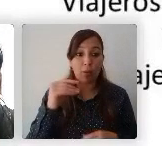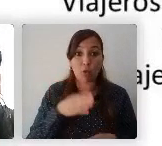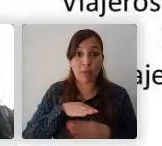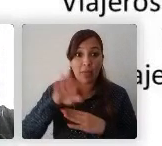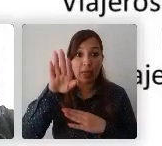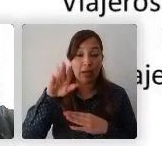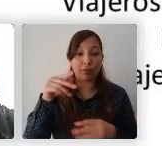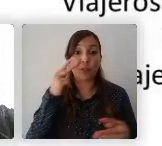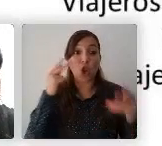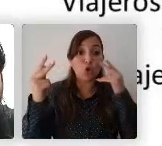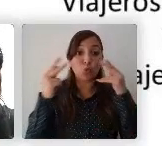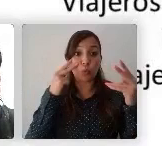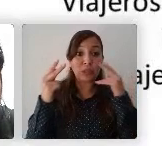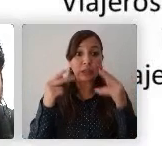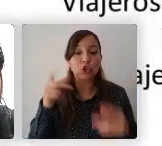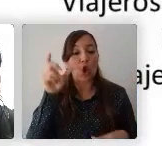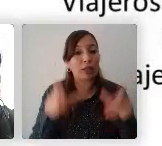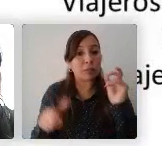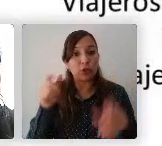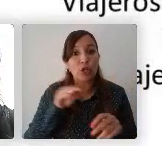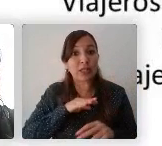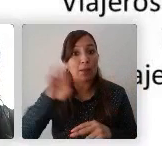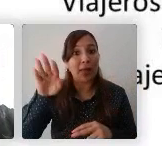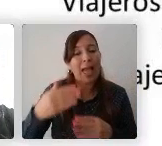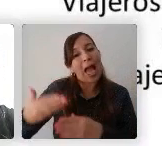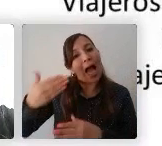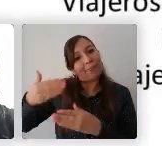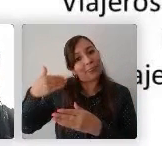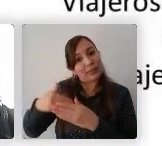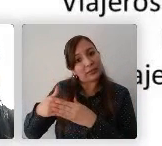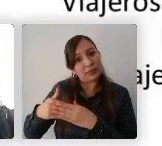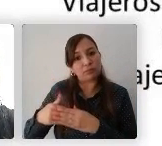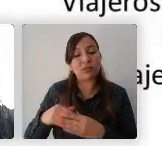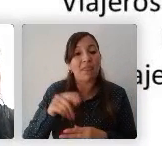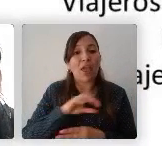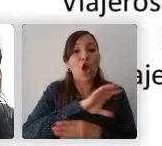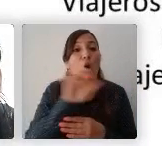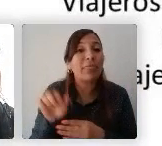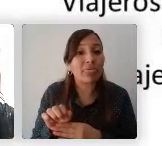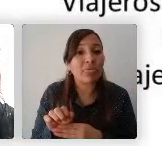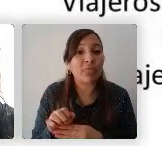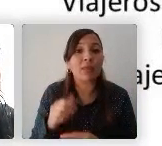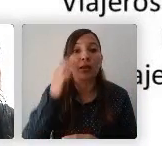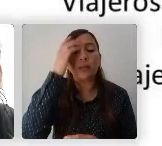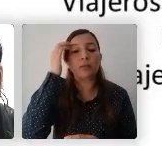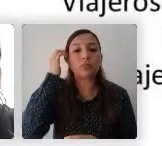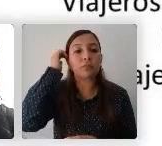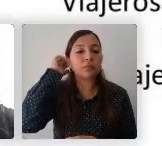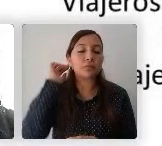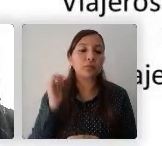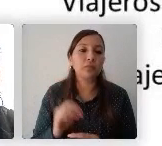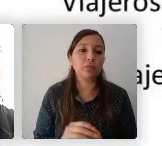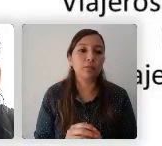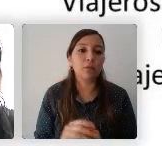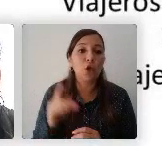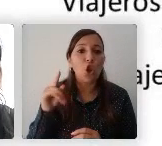los viajeros, más allá de previo al COVID o antes del COVID, igual con la situación actual, los